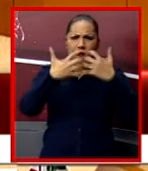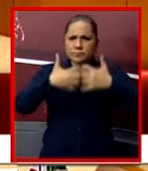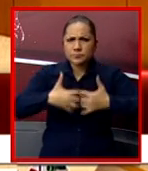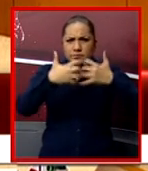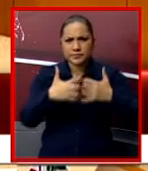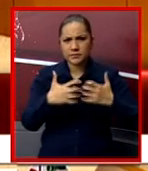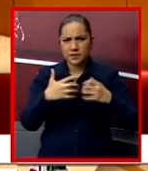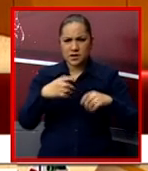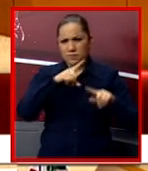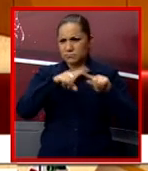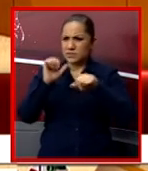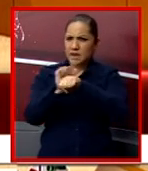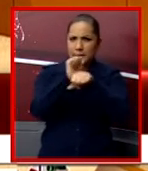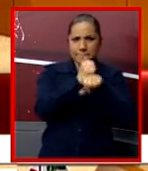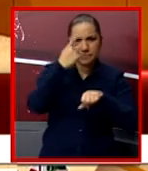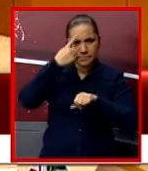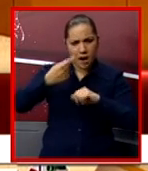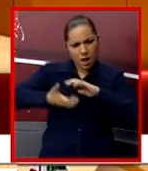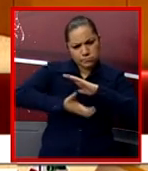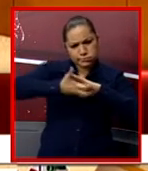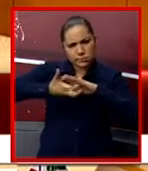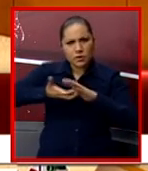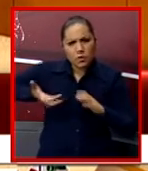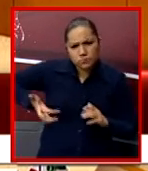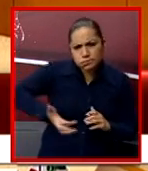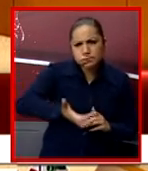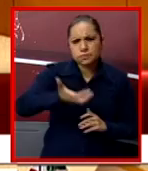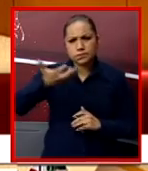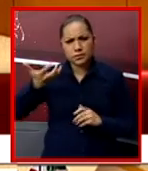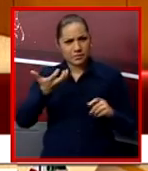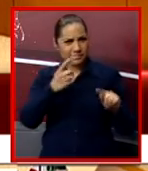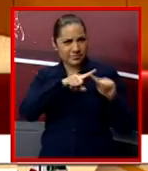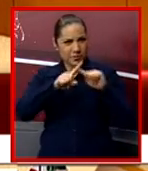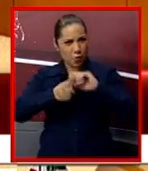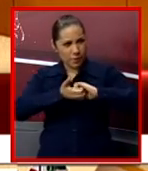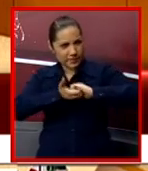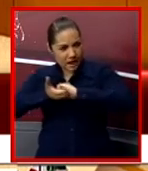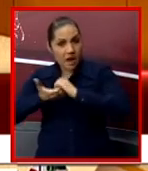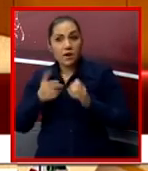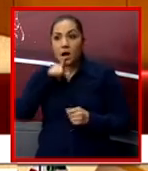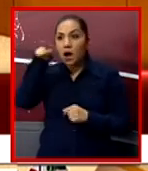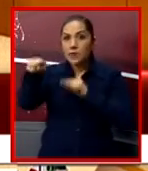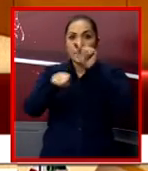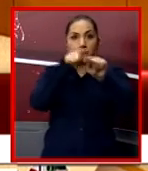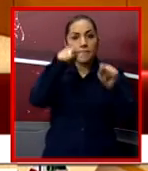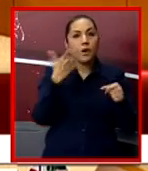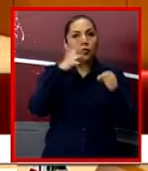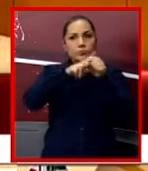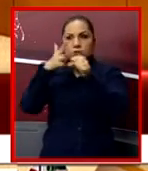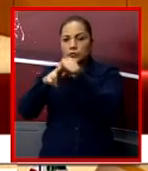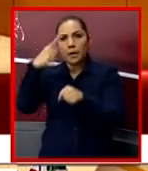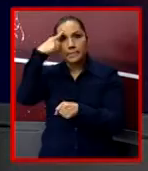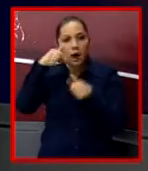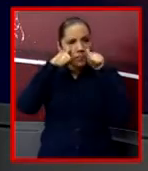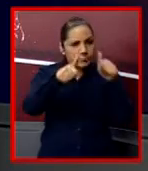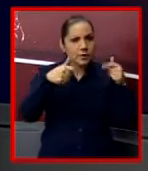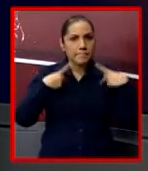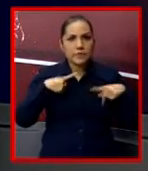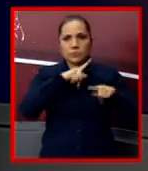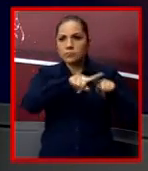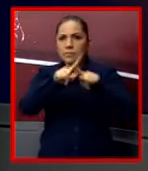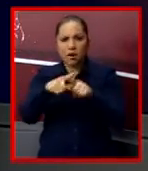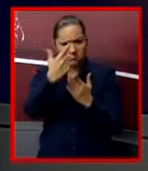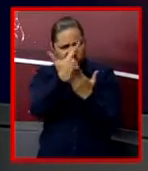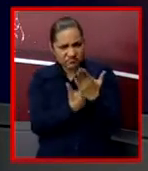labores de rescate, los convenios con los hospitales privados para la atención de damnificados. Una petición